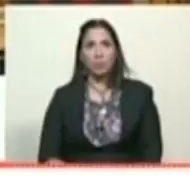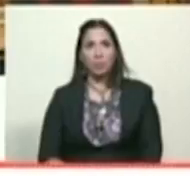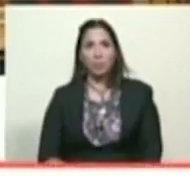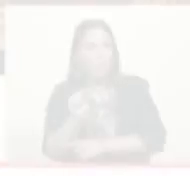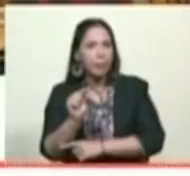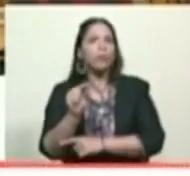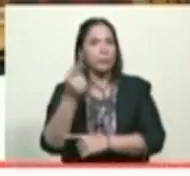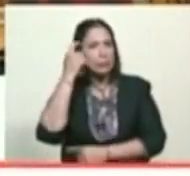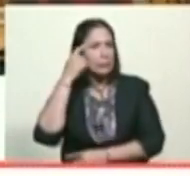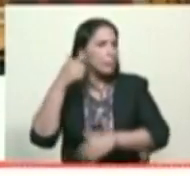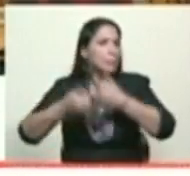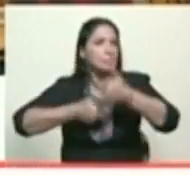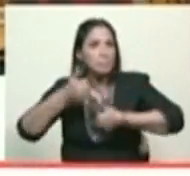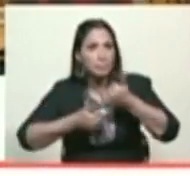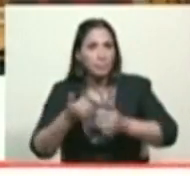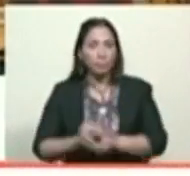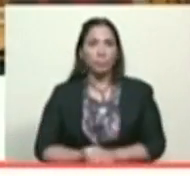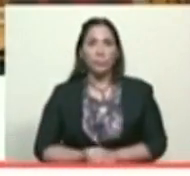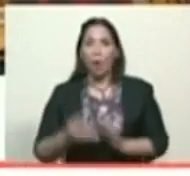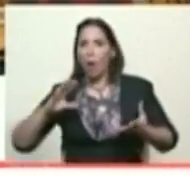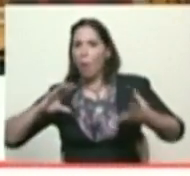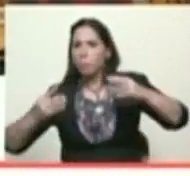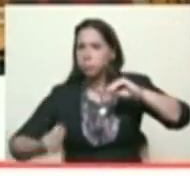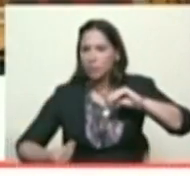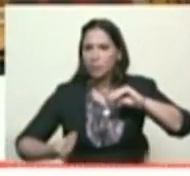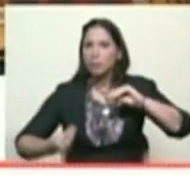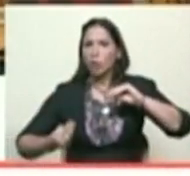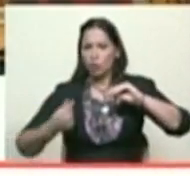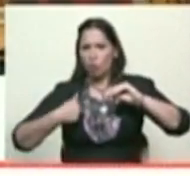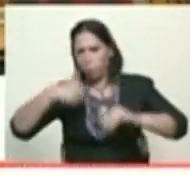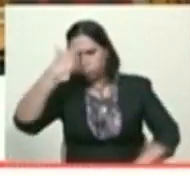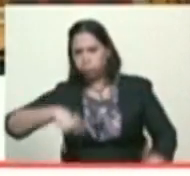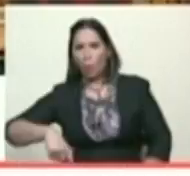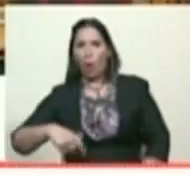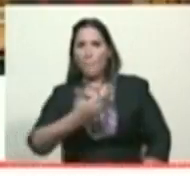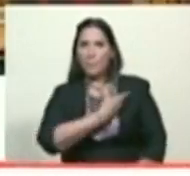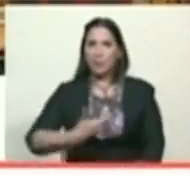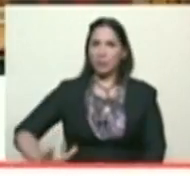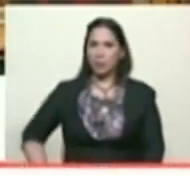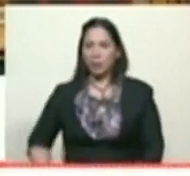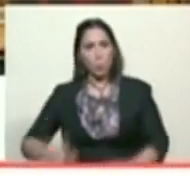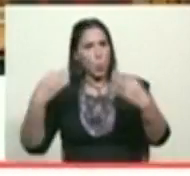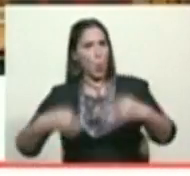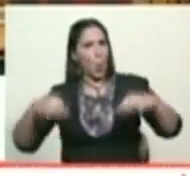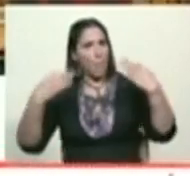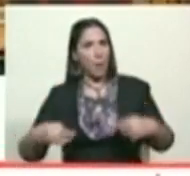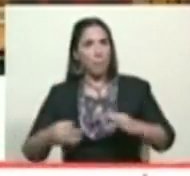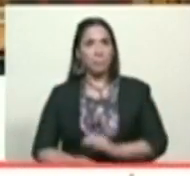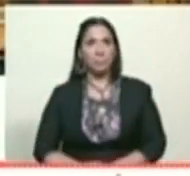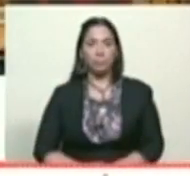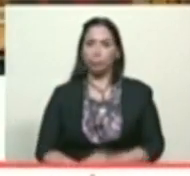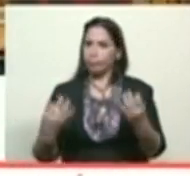se llame. Han convertido una toma de posesión formal, protocolar,